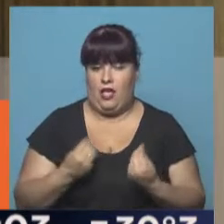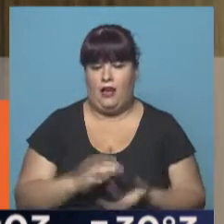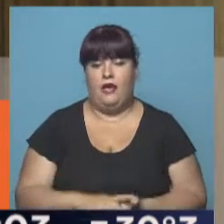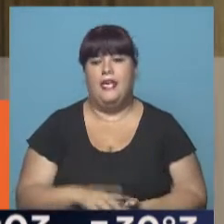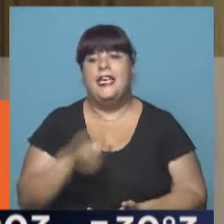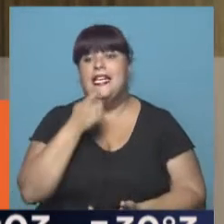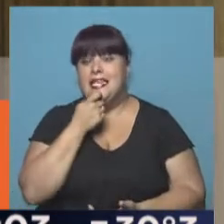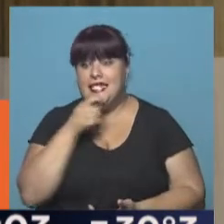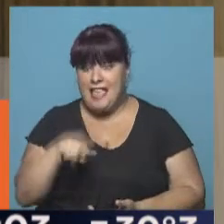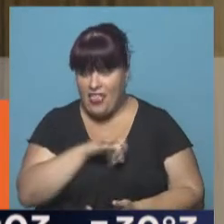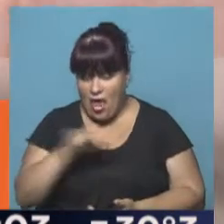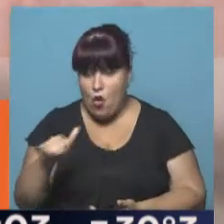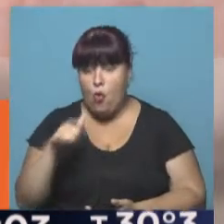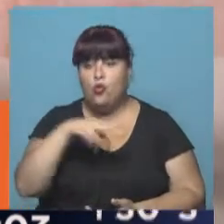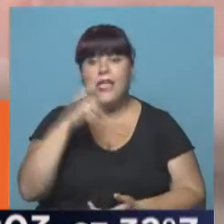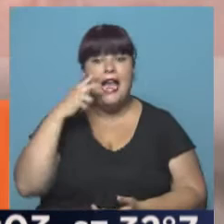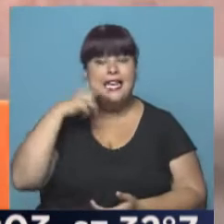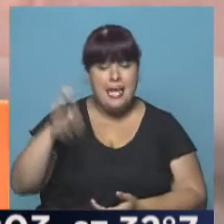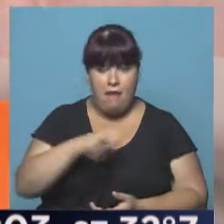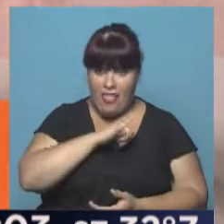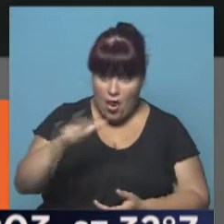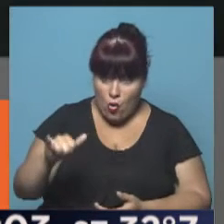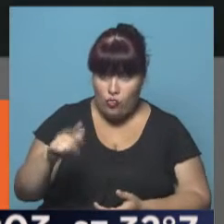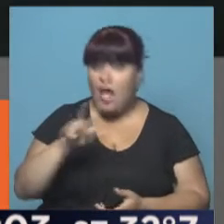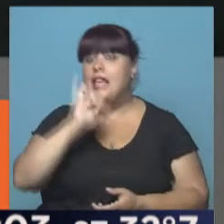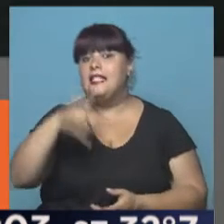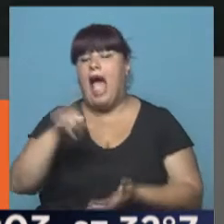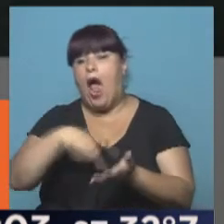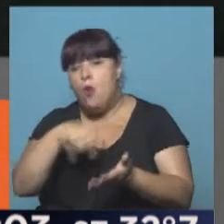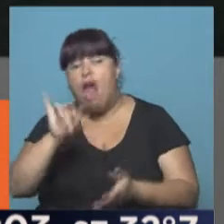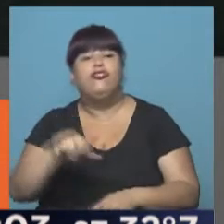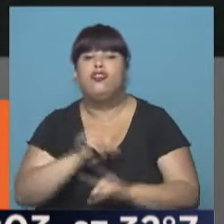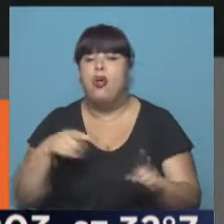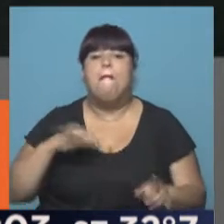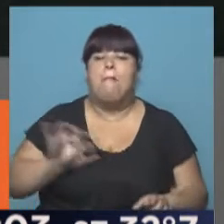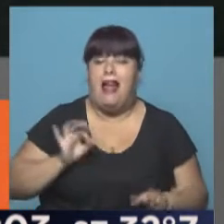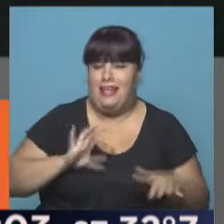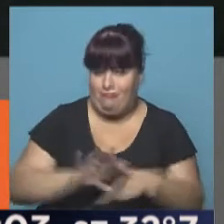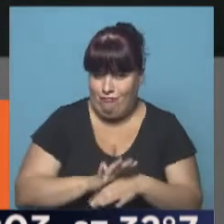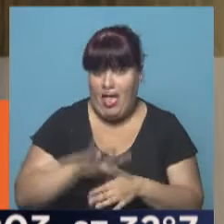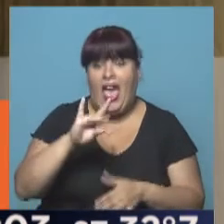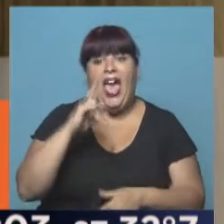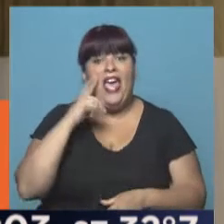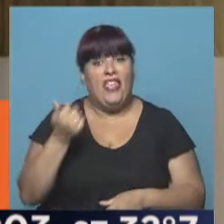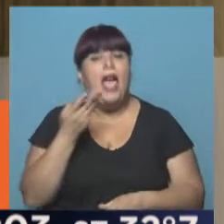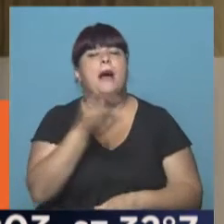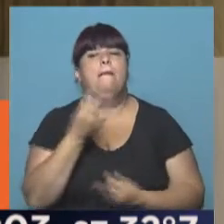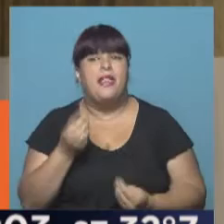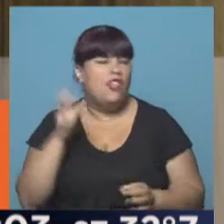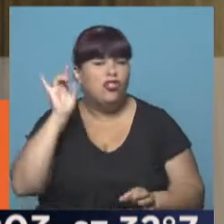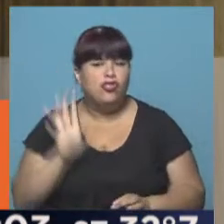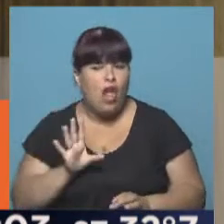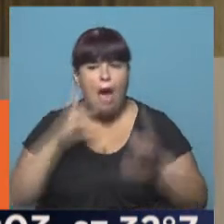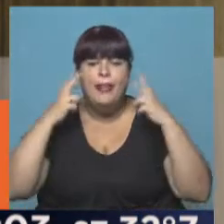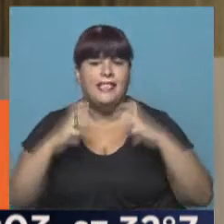si esta denuncia que el fiscal Nisman había hecho hay que desecharla o no. Y lo que la DAIA pedía es simplemente